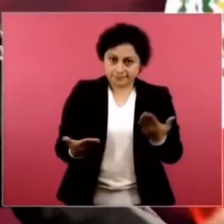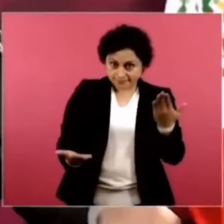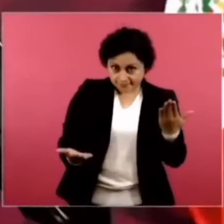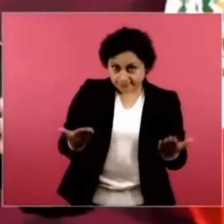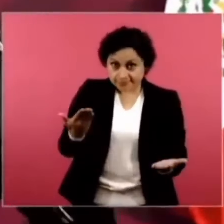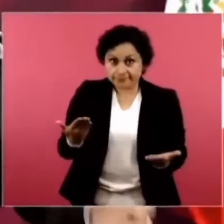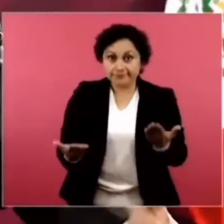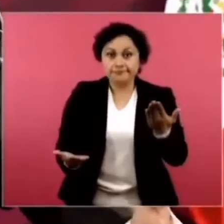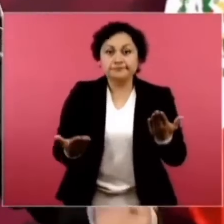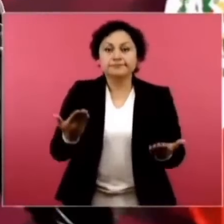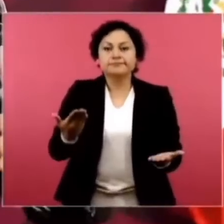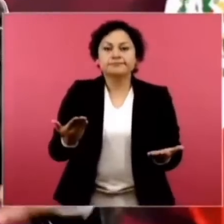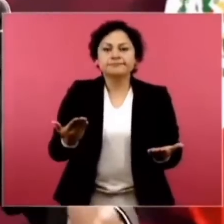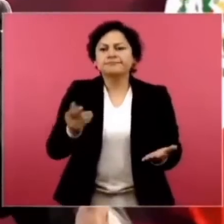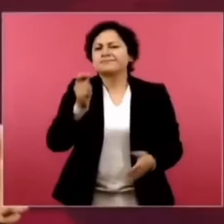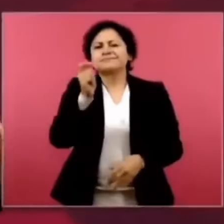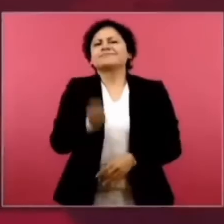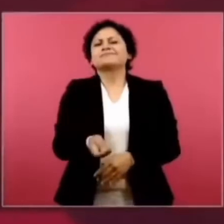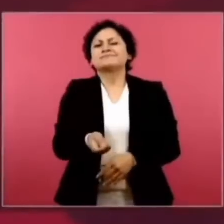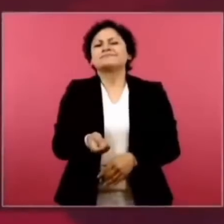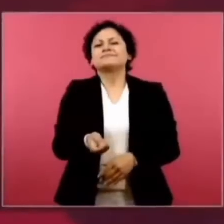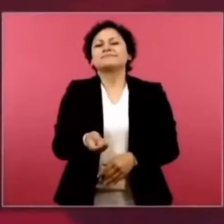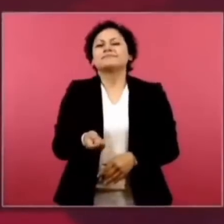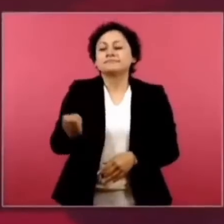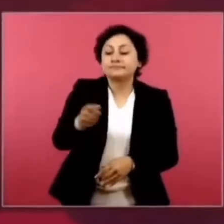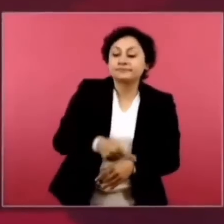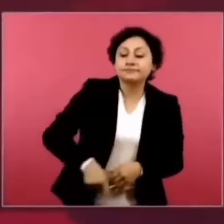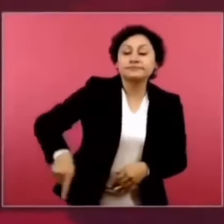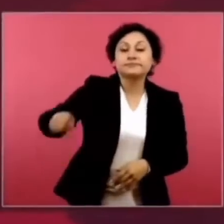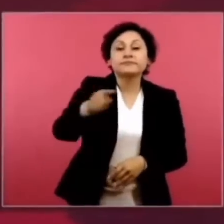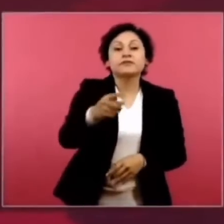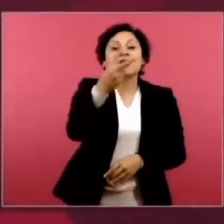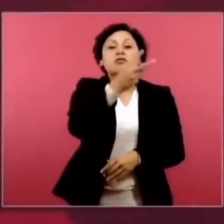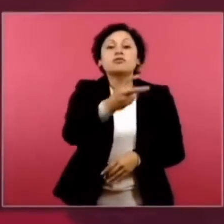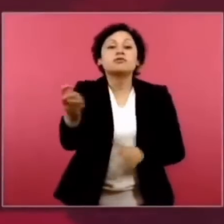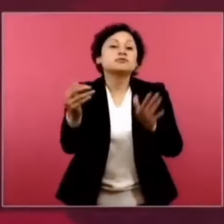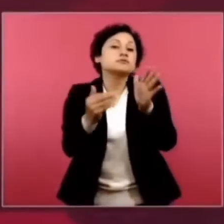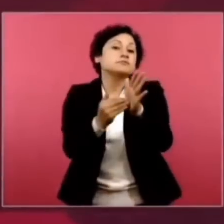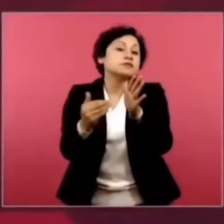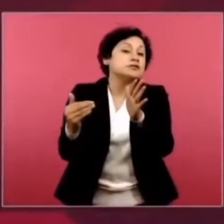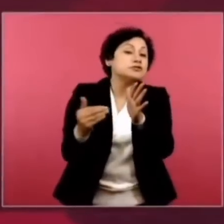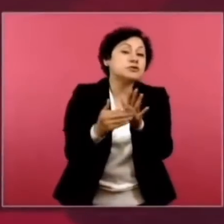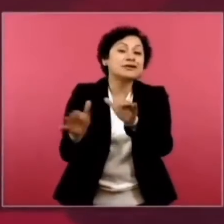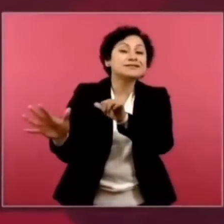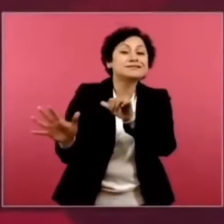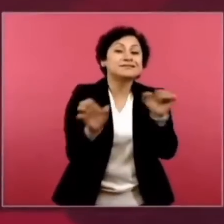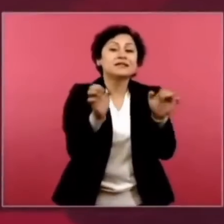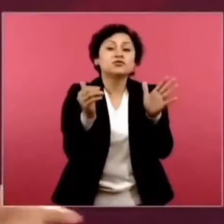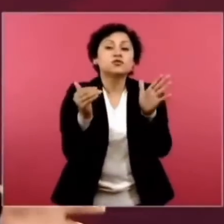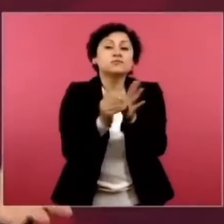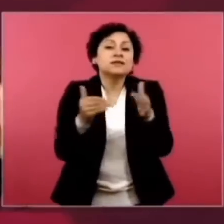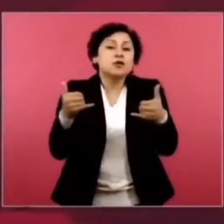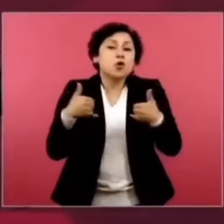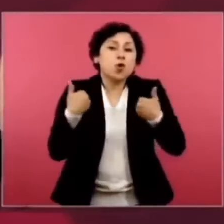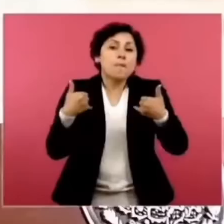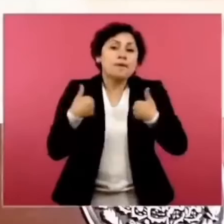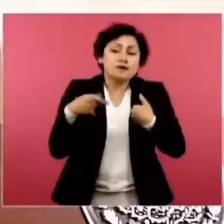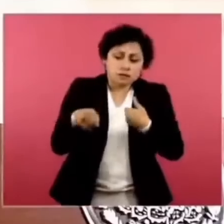¿Esto qué ha significado? Atender a 2,600,000 jóvenes. Y de